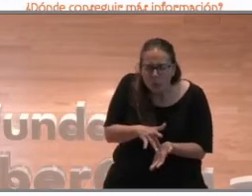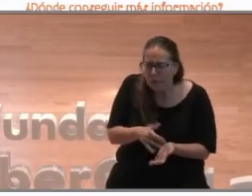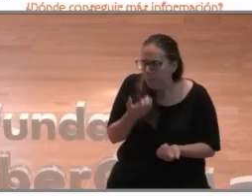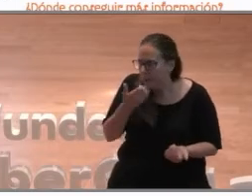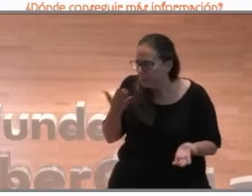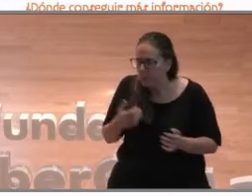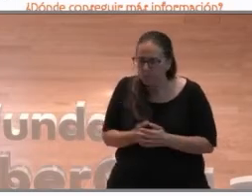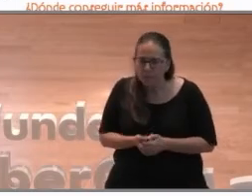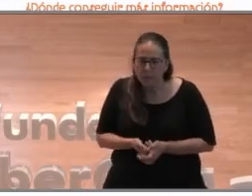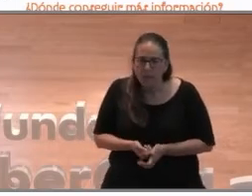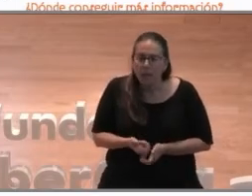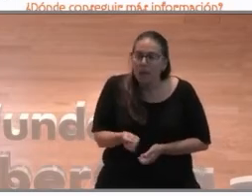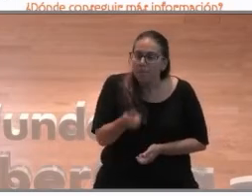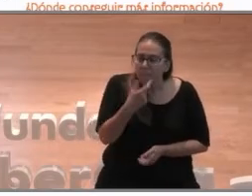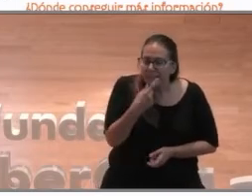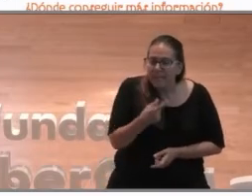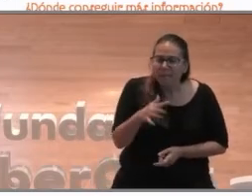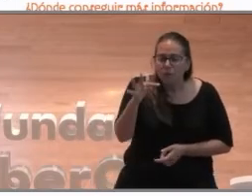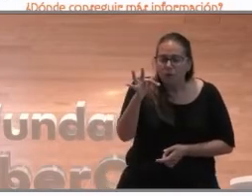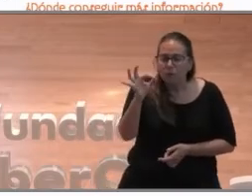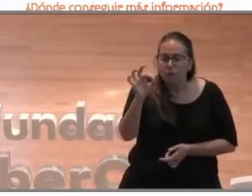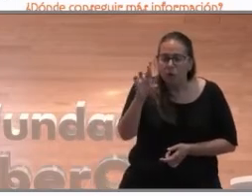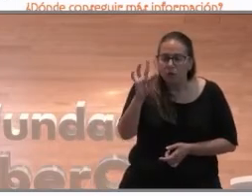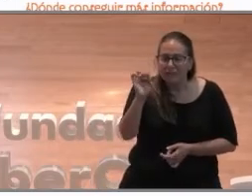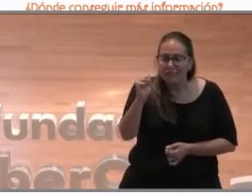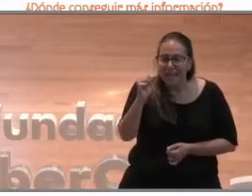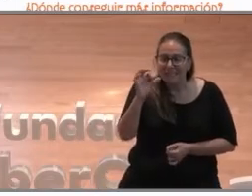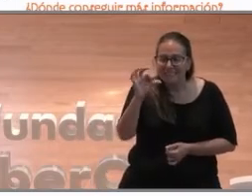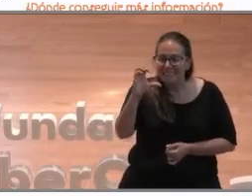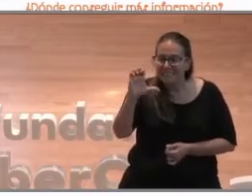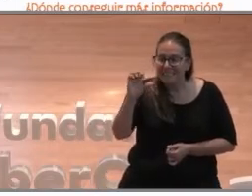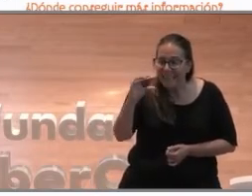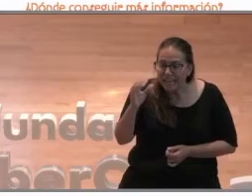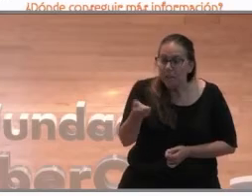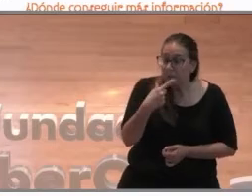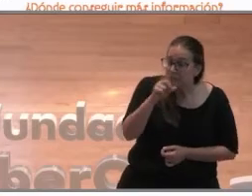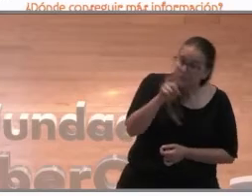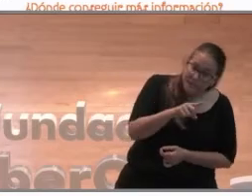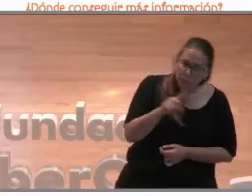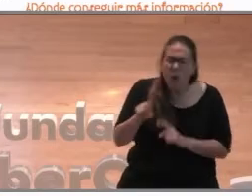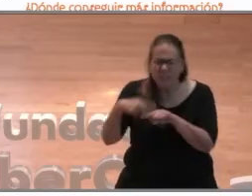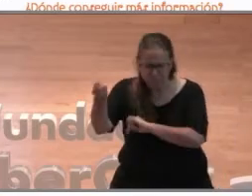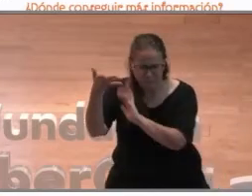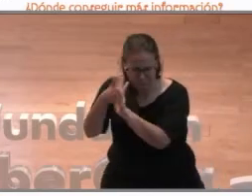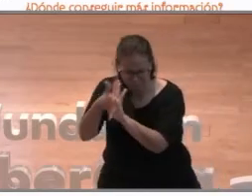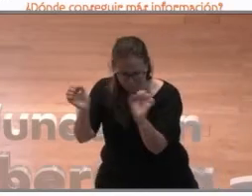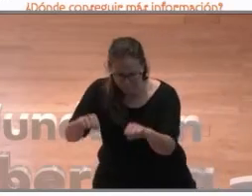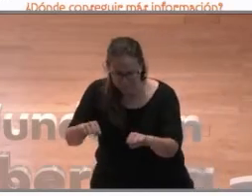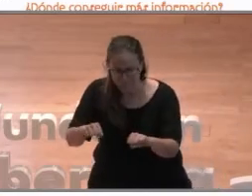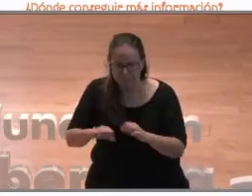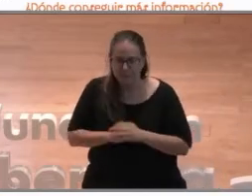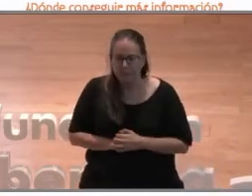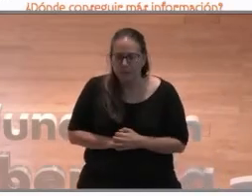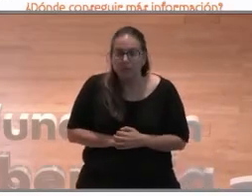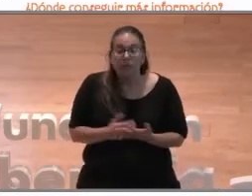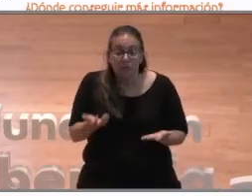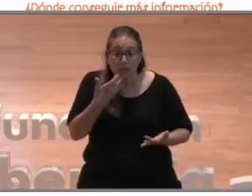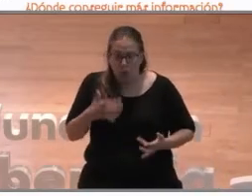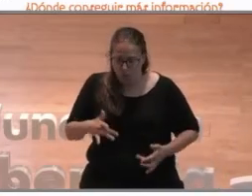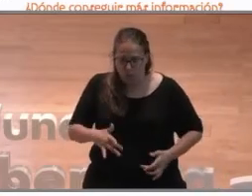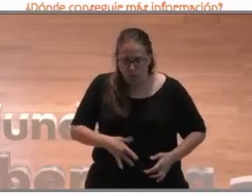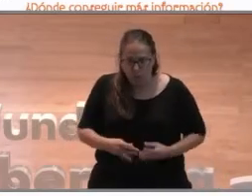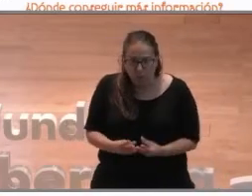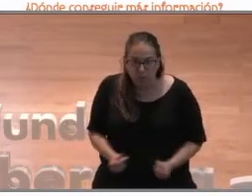tomamos medicamentos como el Fortasec o no, bueno, eso si quieren lo hablamos luego, ¿no? Pero bueno, cuando tenemos una diarrea